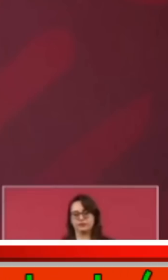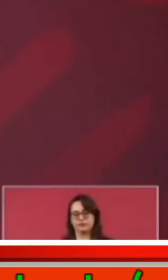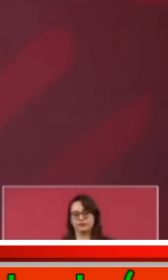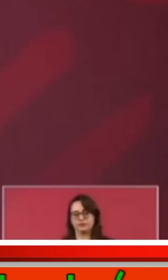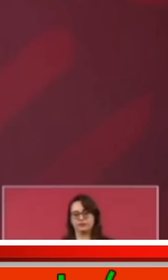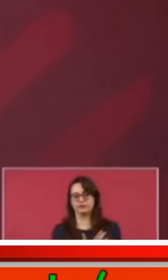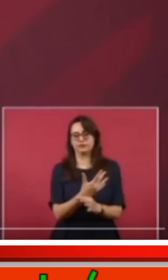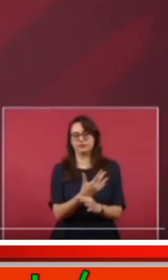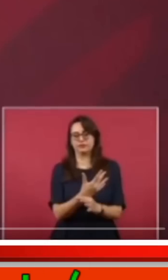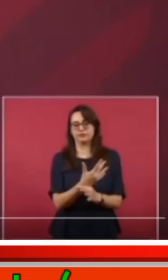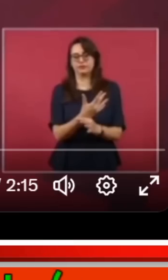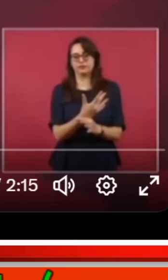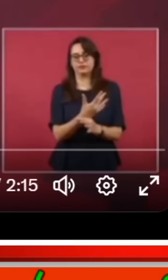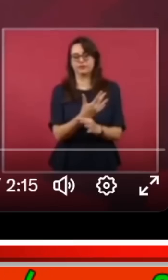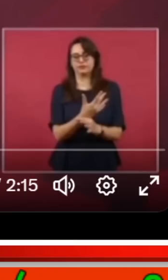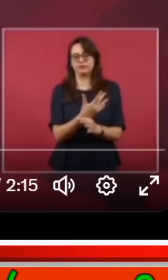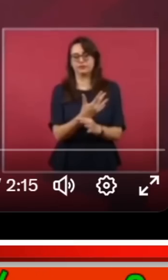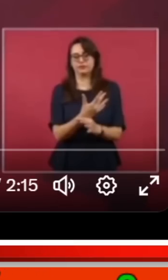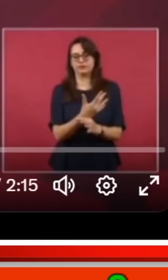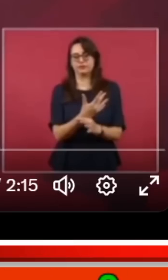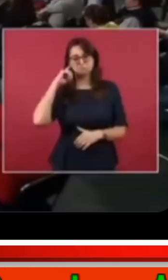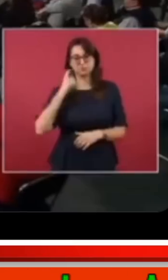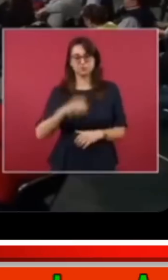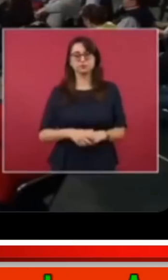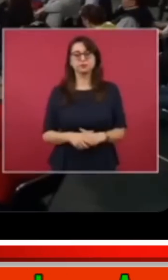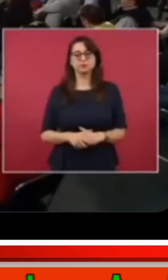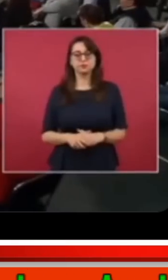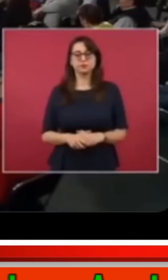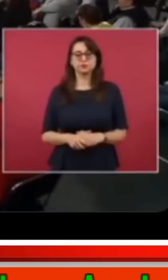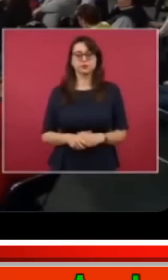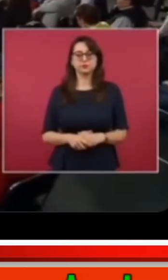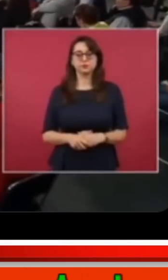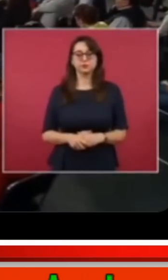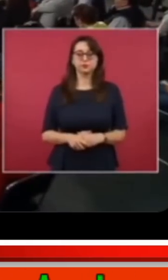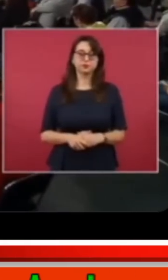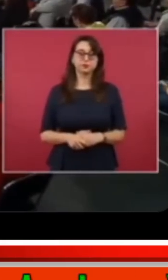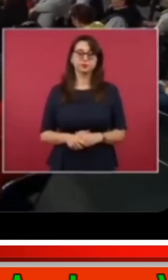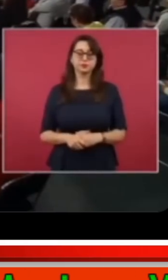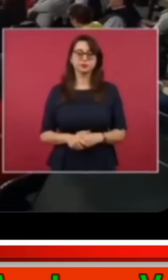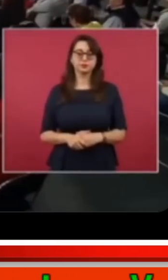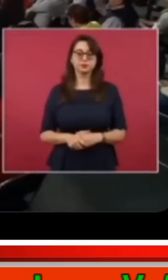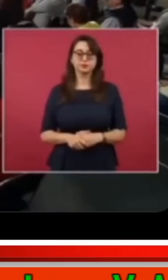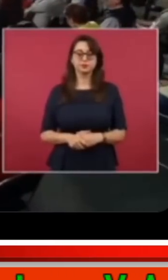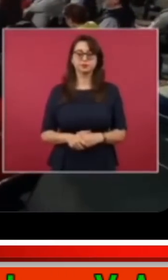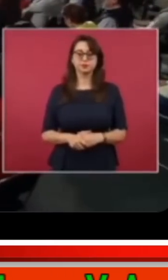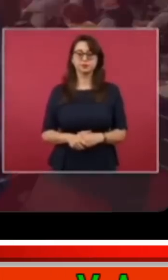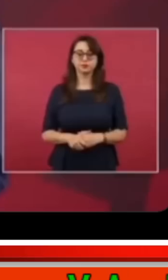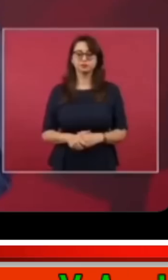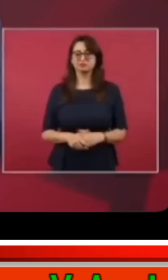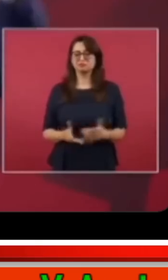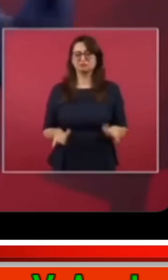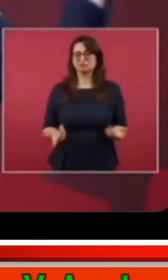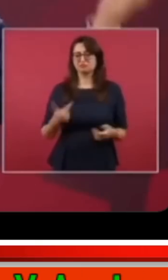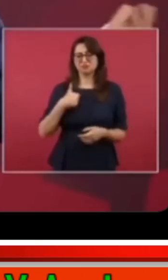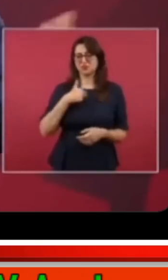fascismo. Vamos a escuchar el video. Sí, pero no me preocupa, ya